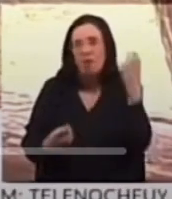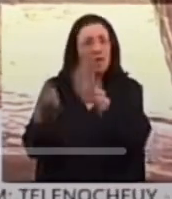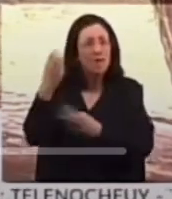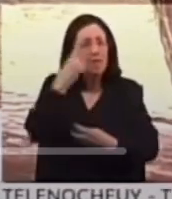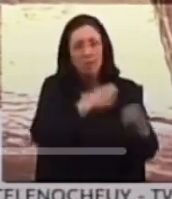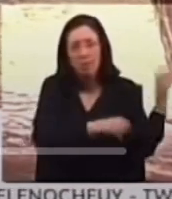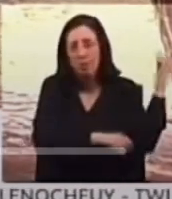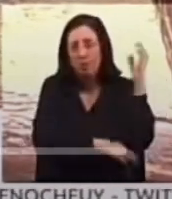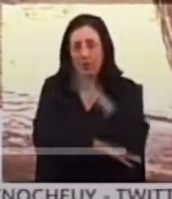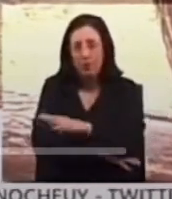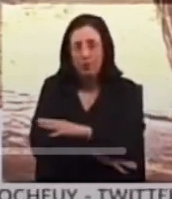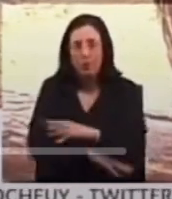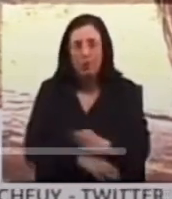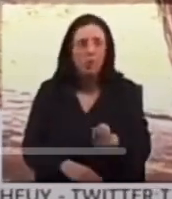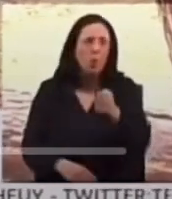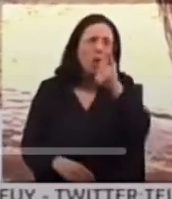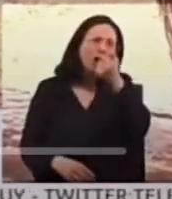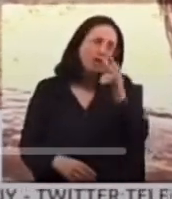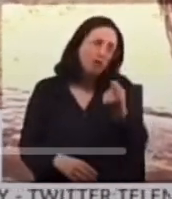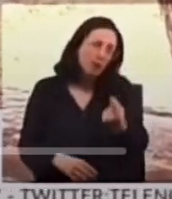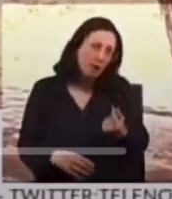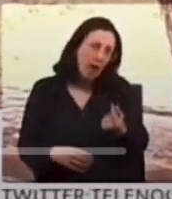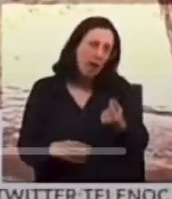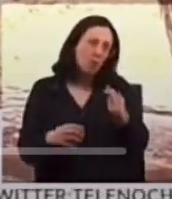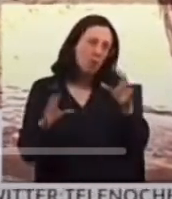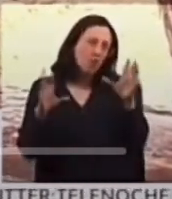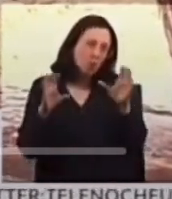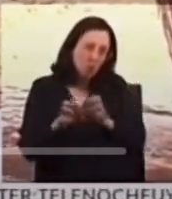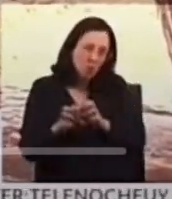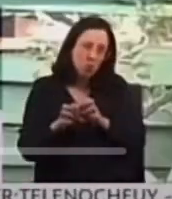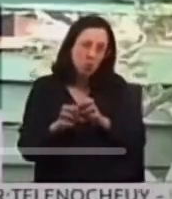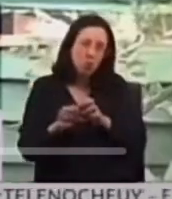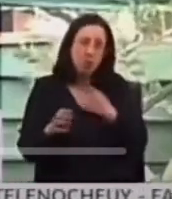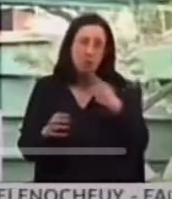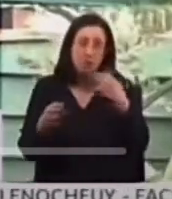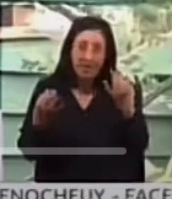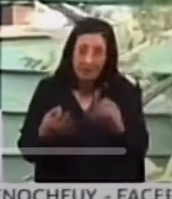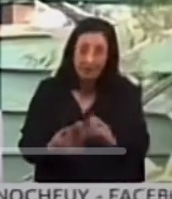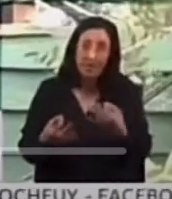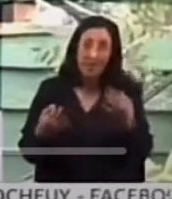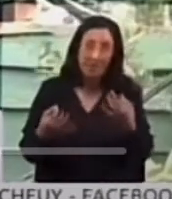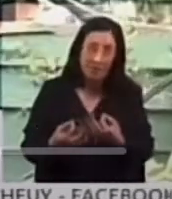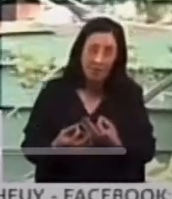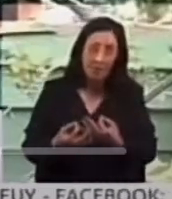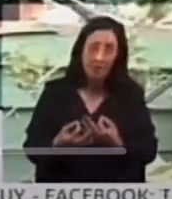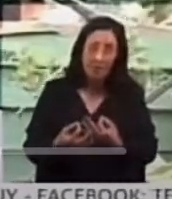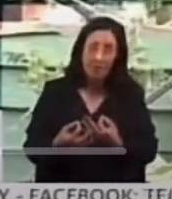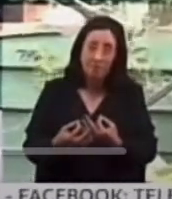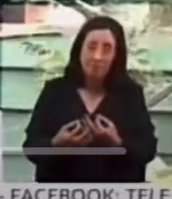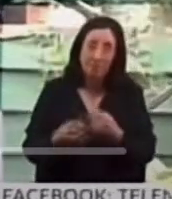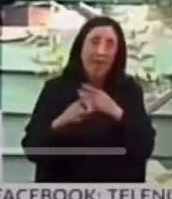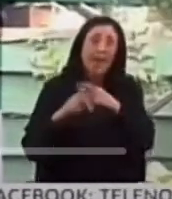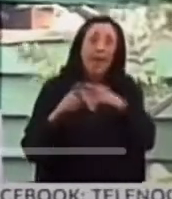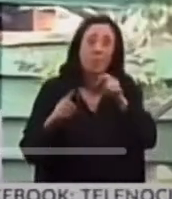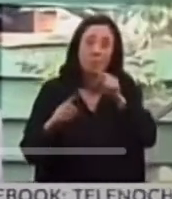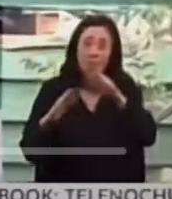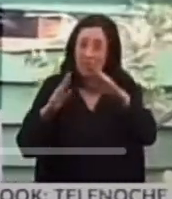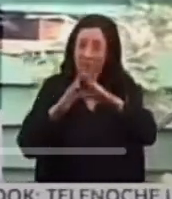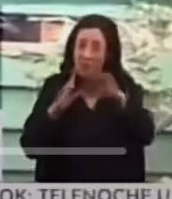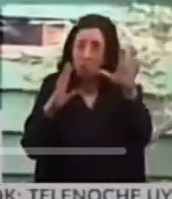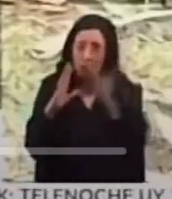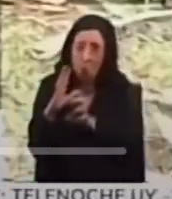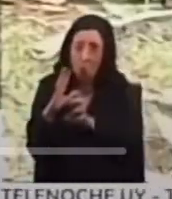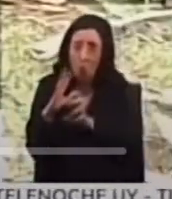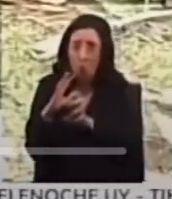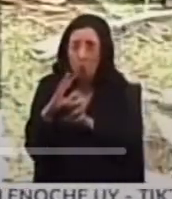daño que te ha provocado la caída del pino? Ay, recién muy ahí ahora, pero mirá, y la mitad de la cabaña, así que no